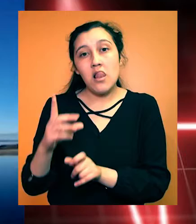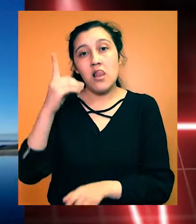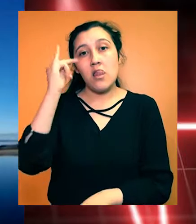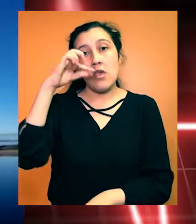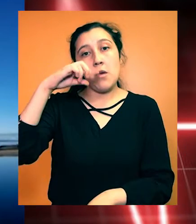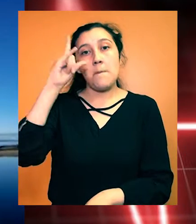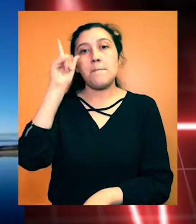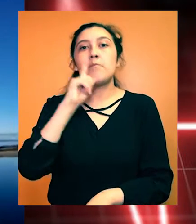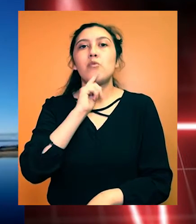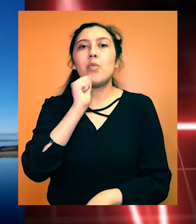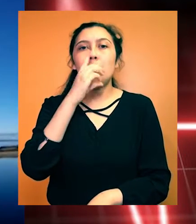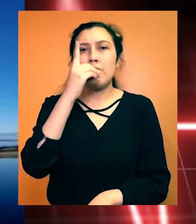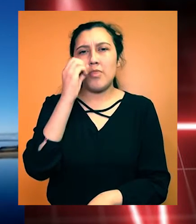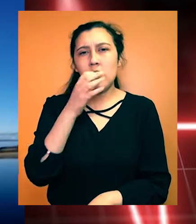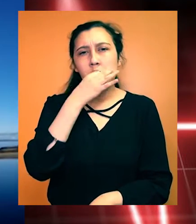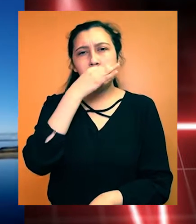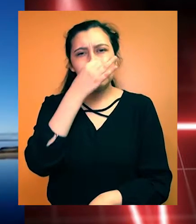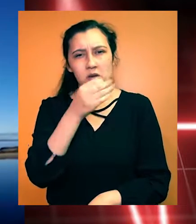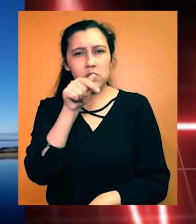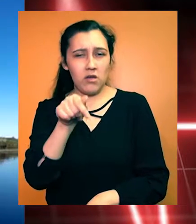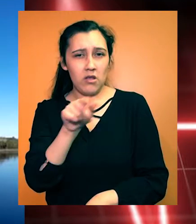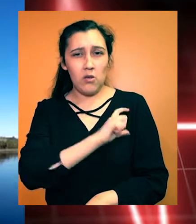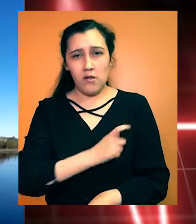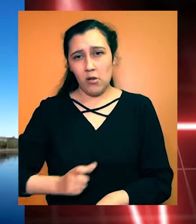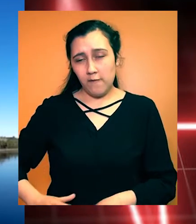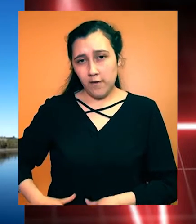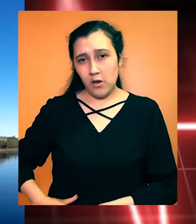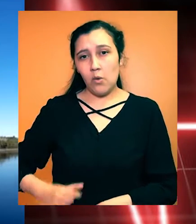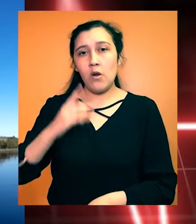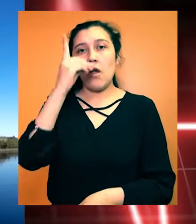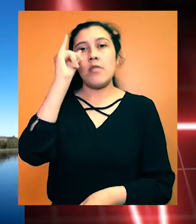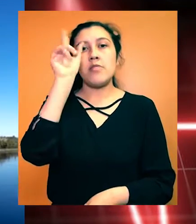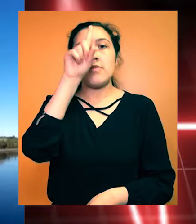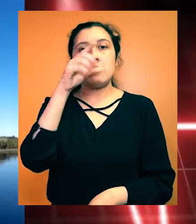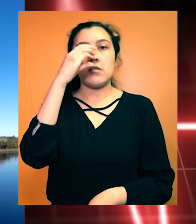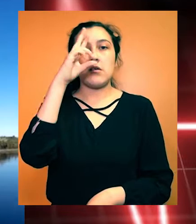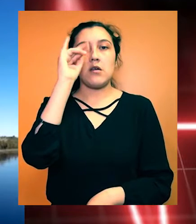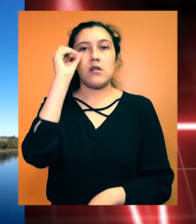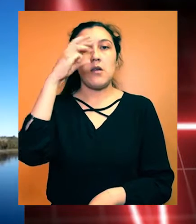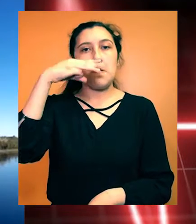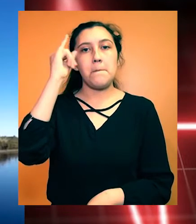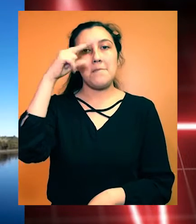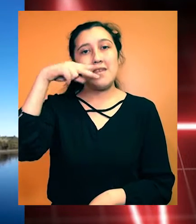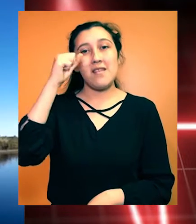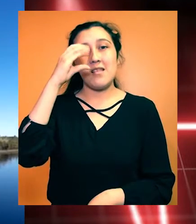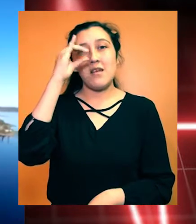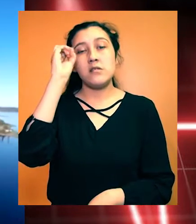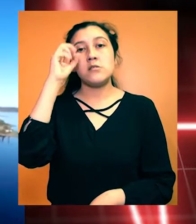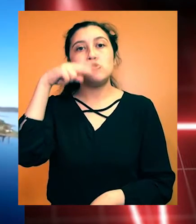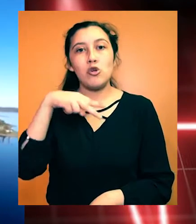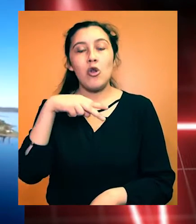diputado Alejandro Bernales señaló que la medida anunciada por el gobierno es una clara discriminación a los turistas. Los turistas iban a tener que